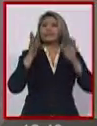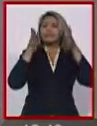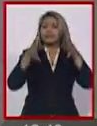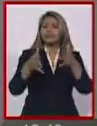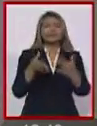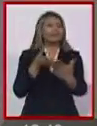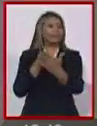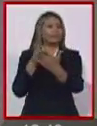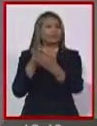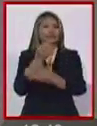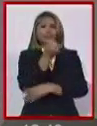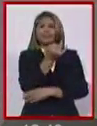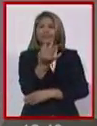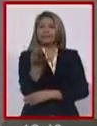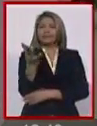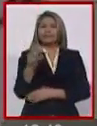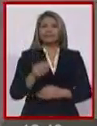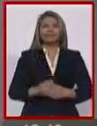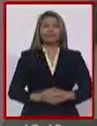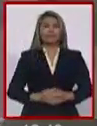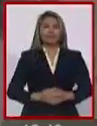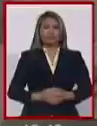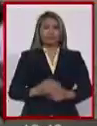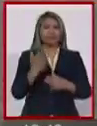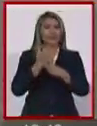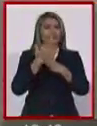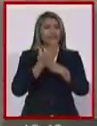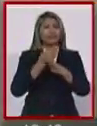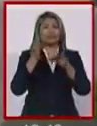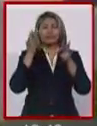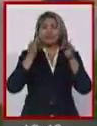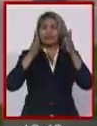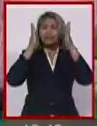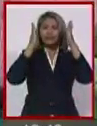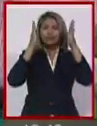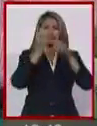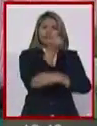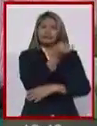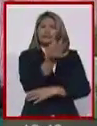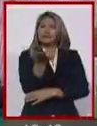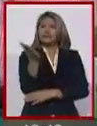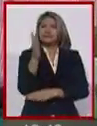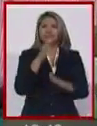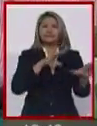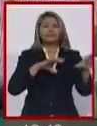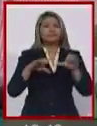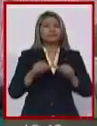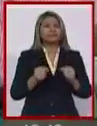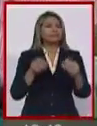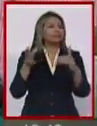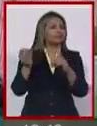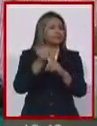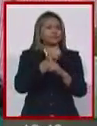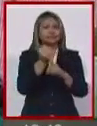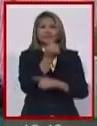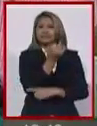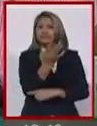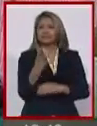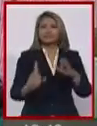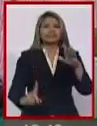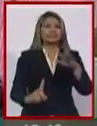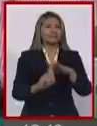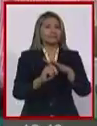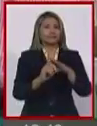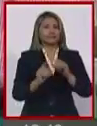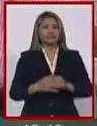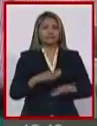dejarán amedrentarse ante cualquier provocación. Que estén atentos a cualquier situación de agresividad que